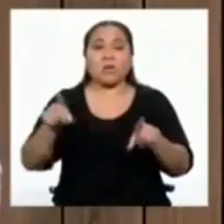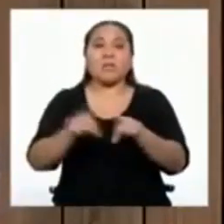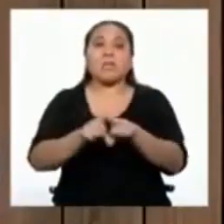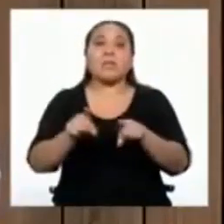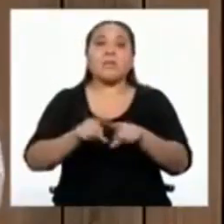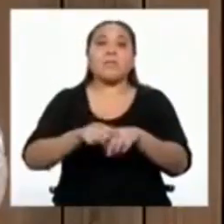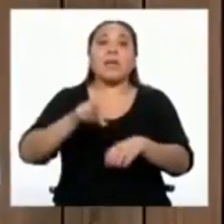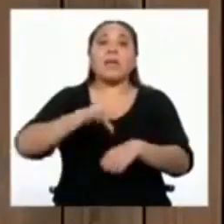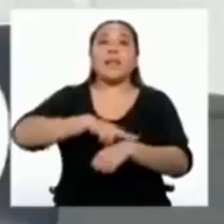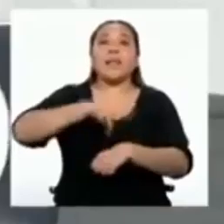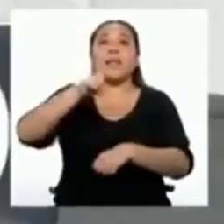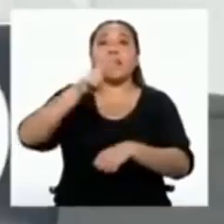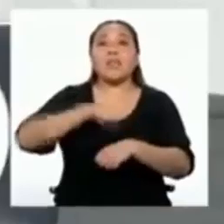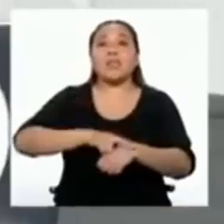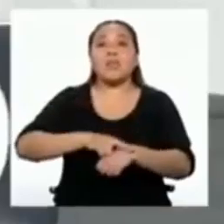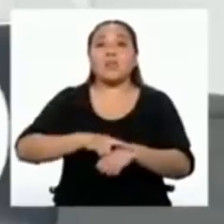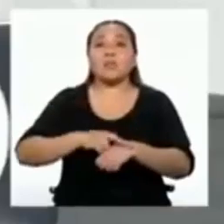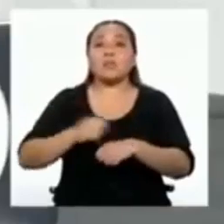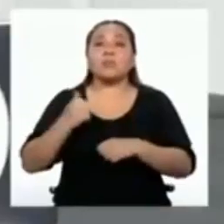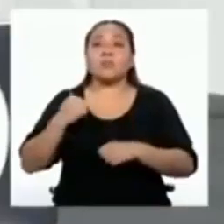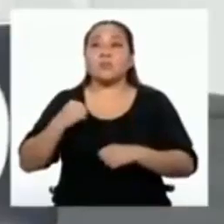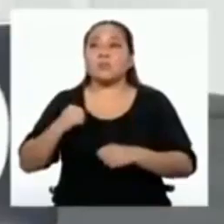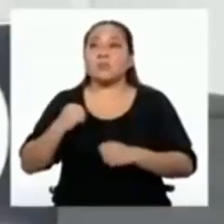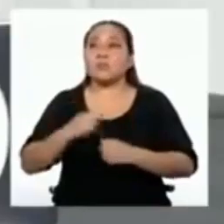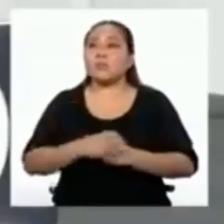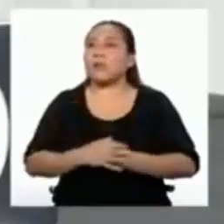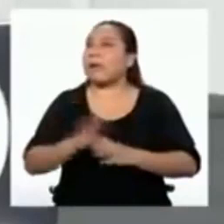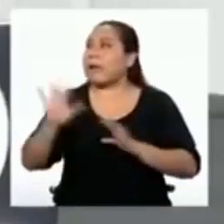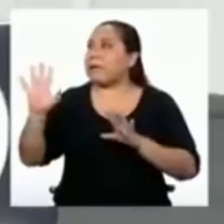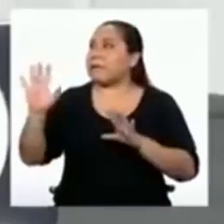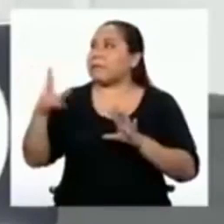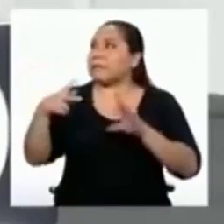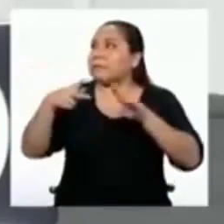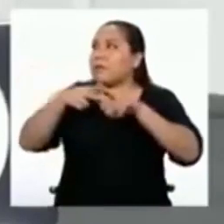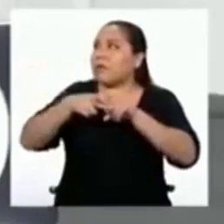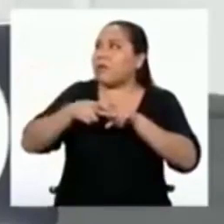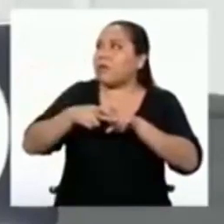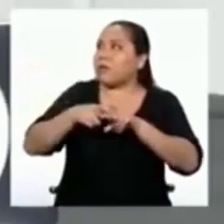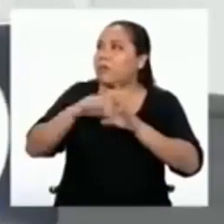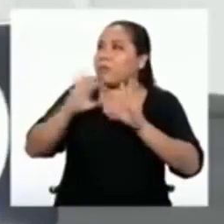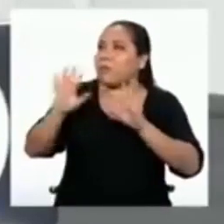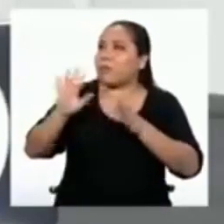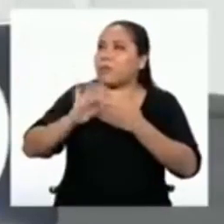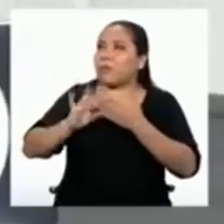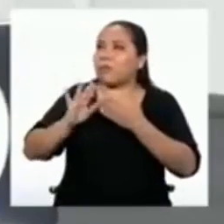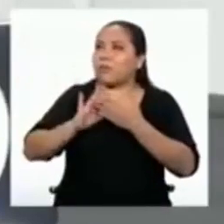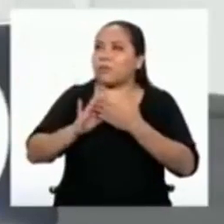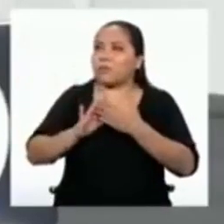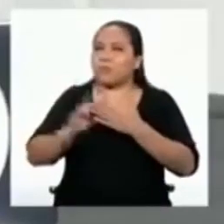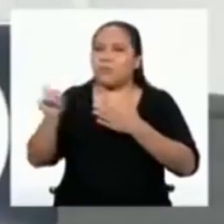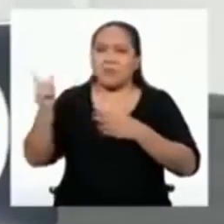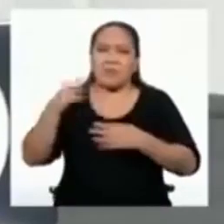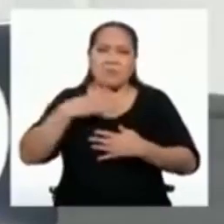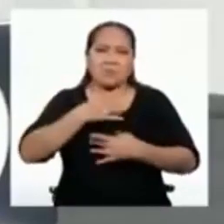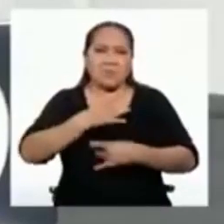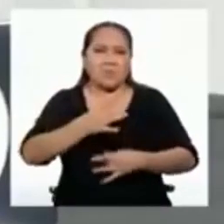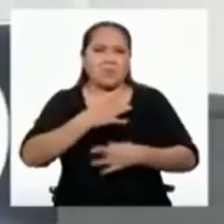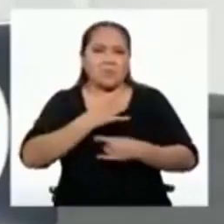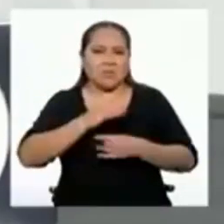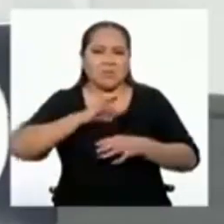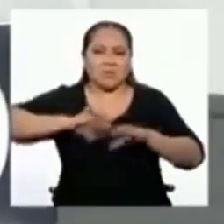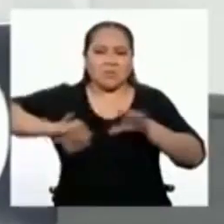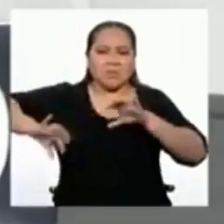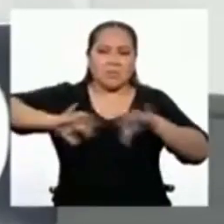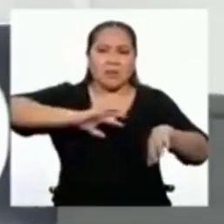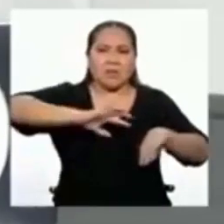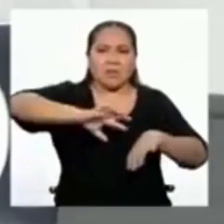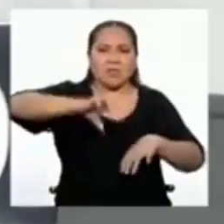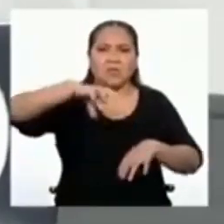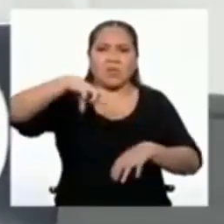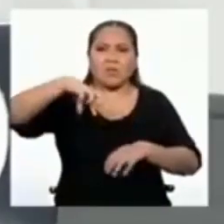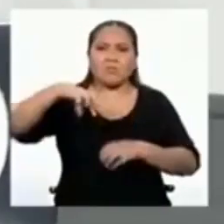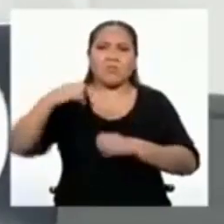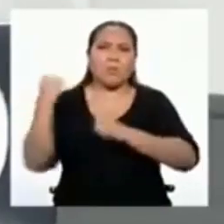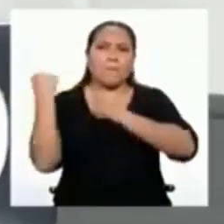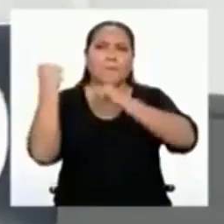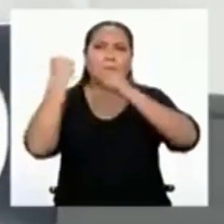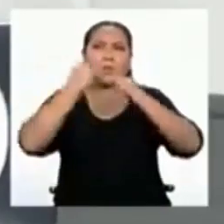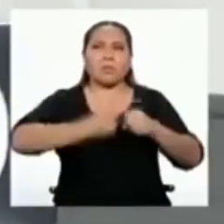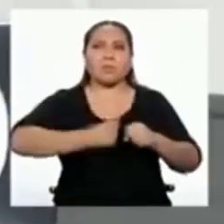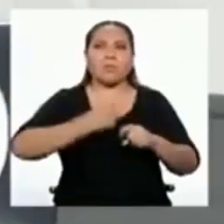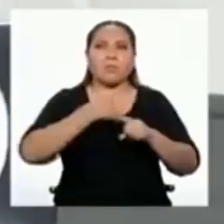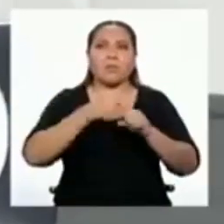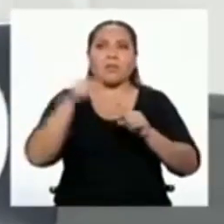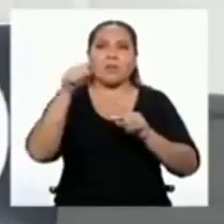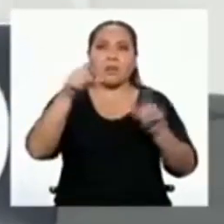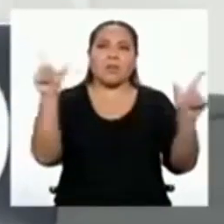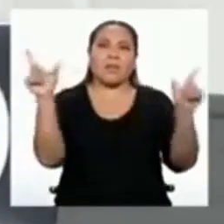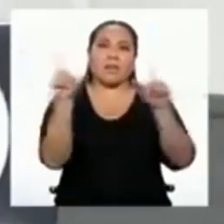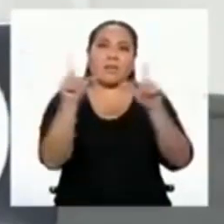regionales y locales. Uy, profesor Marcial, disculpa que te interrumpa. Está bien interesante eso de la separación de poderes, pero es que aquí en la